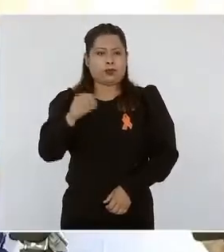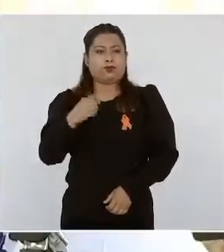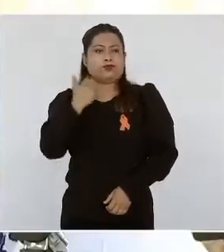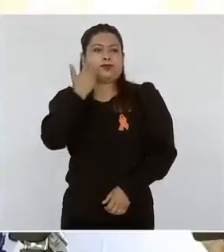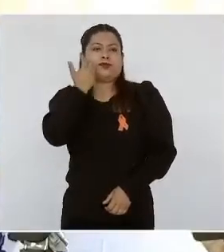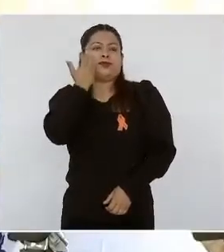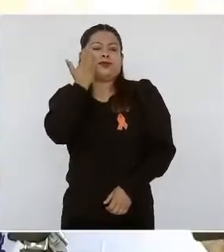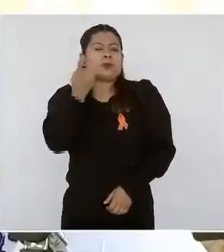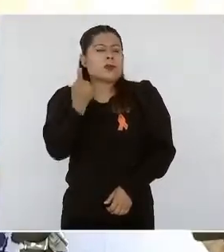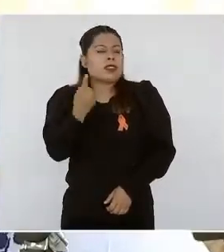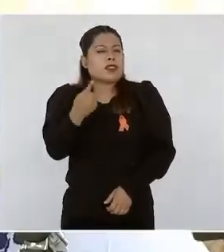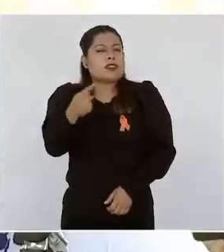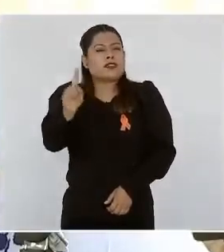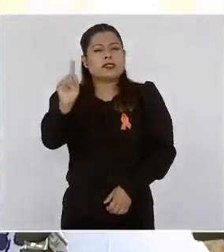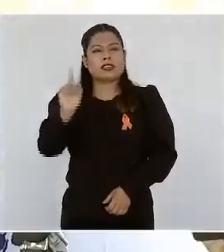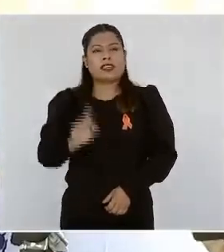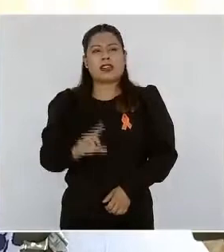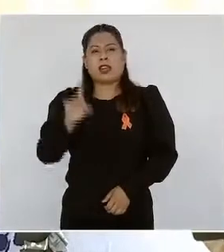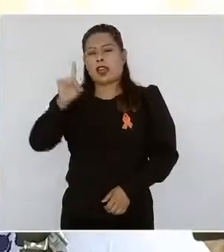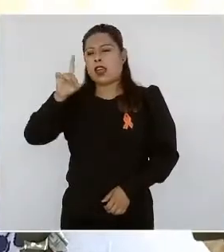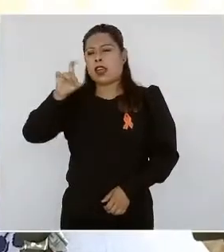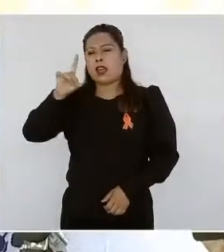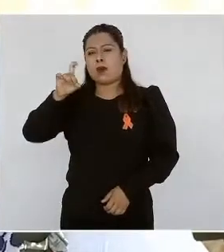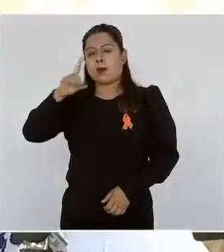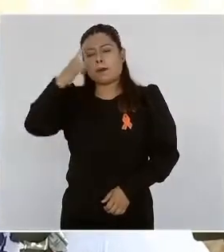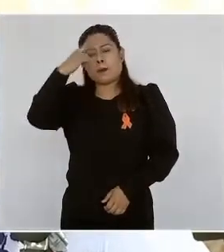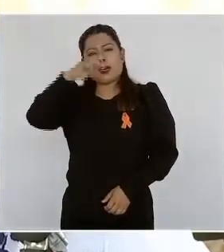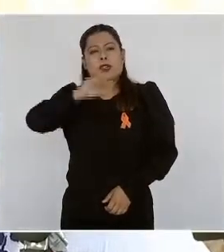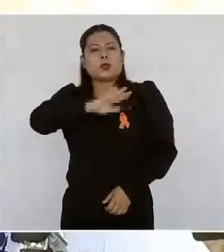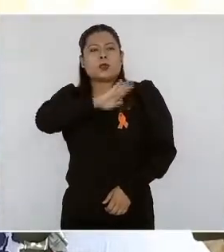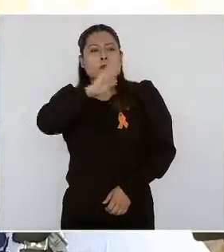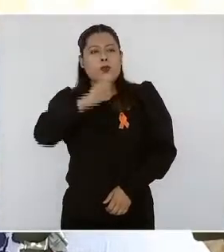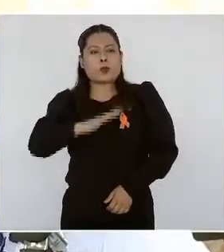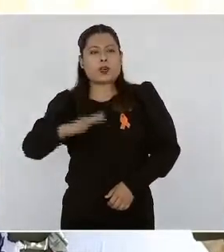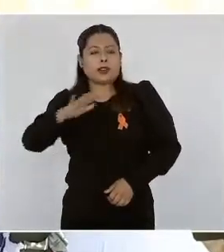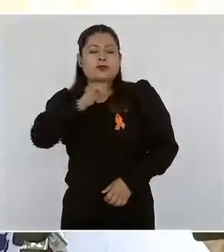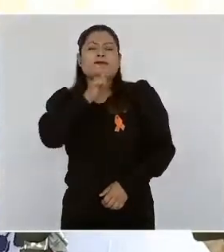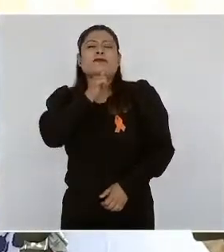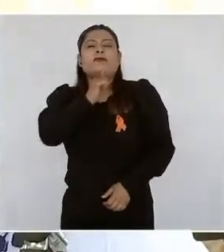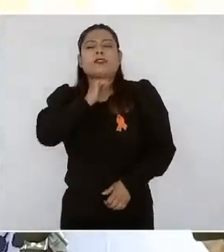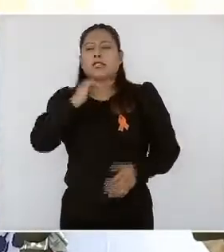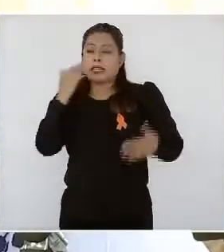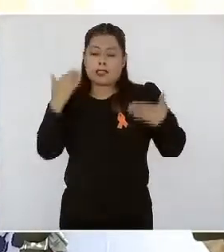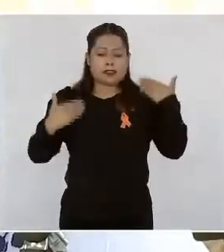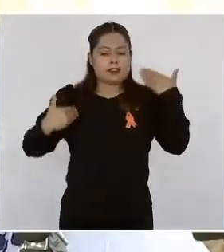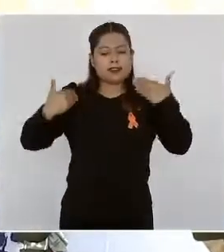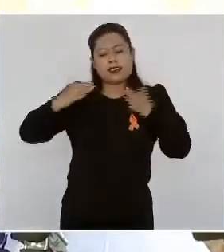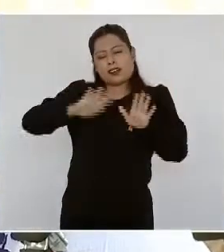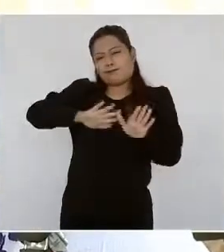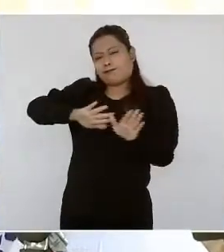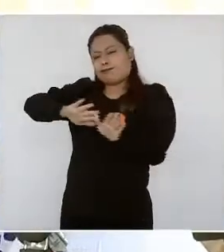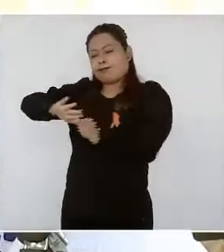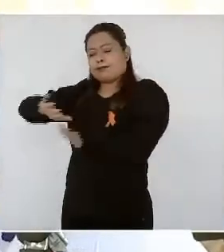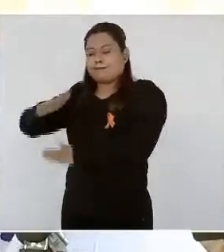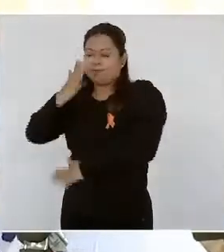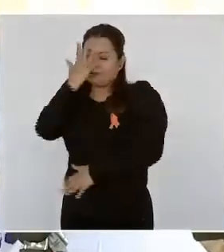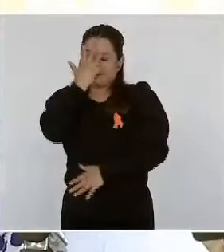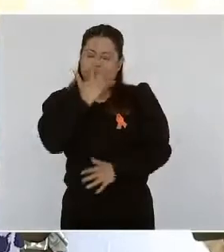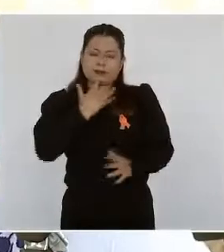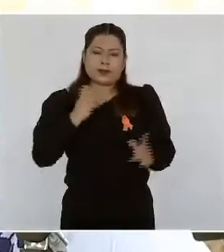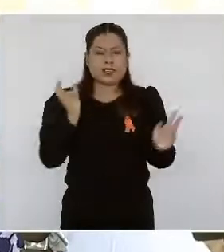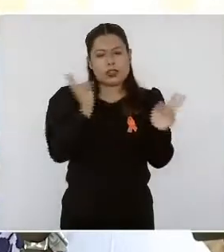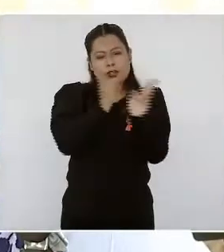Quisiera ser agua para que no mueras de sed. Alegría que aleje tus tristezas, aire